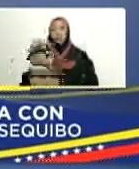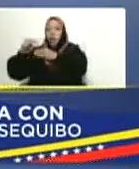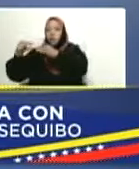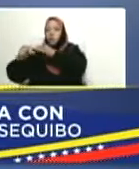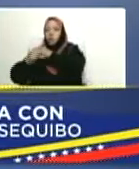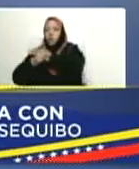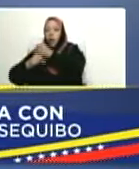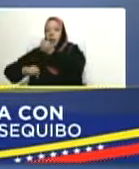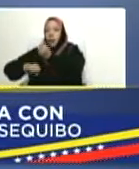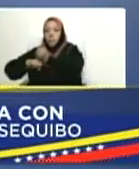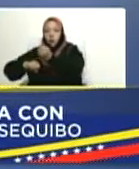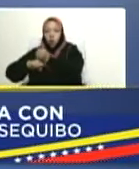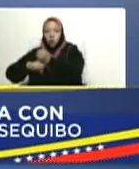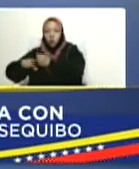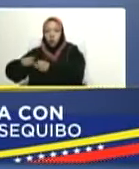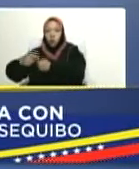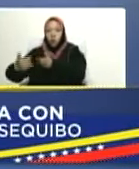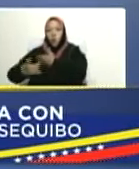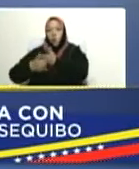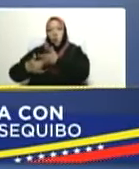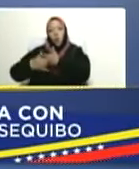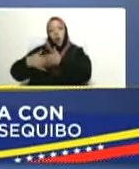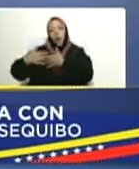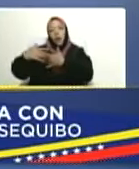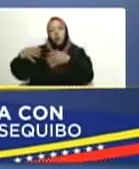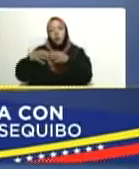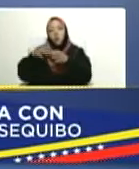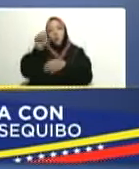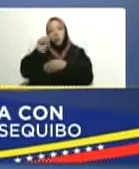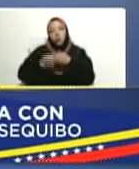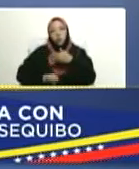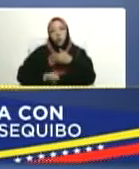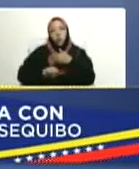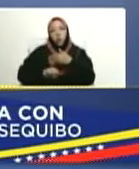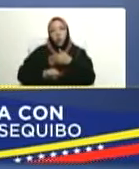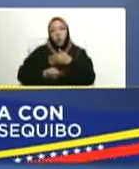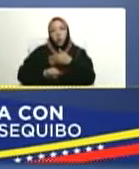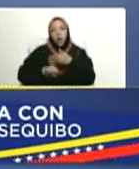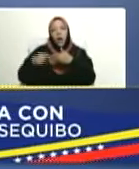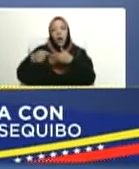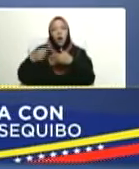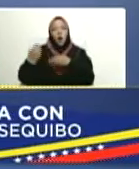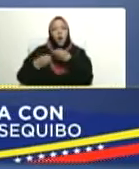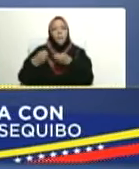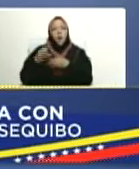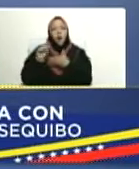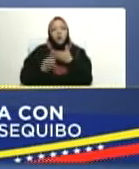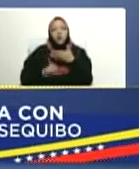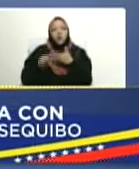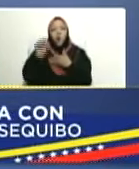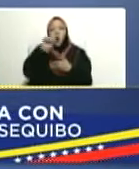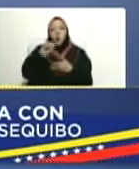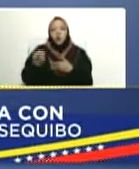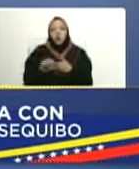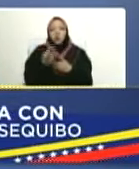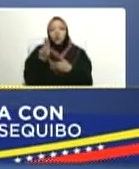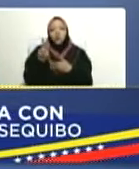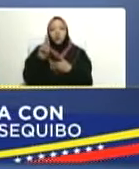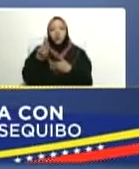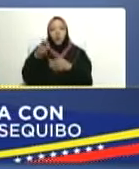Están por detrás. El Comando Sur está incubando un conflicto militar ahí en esa